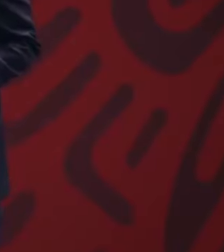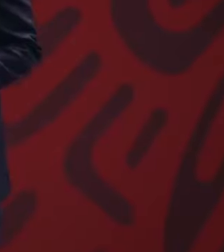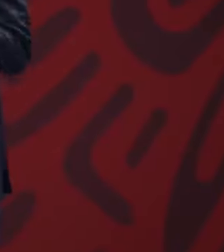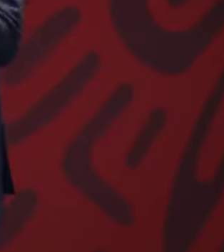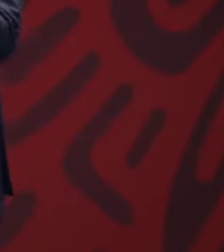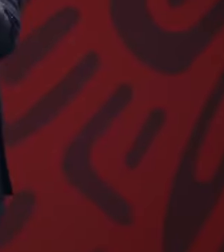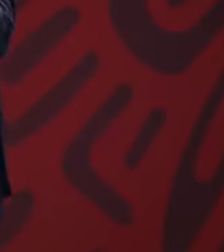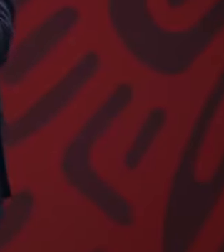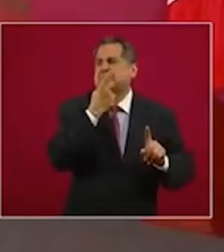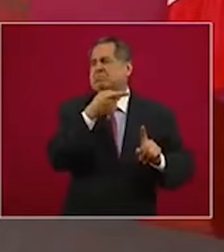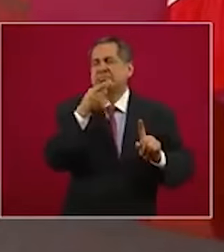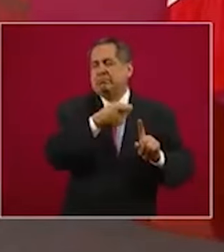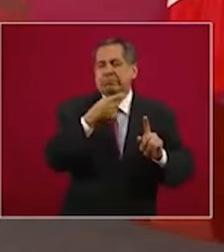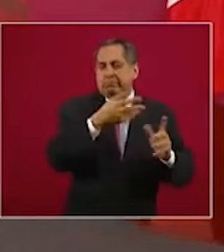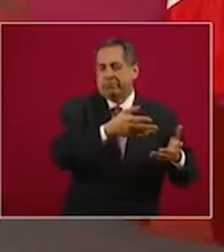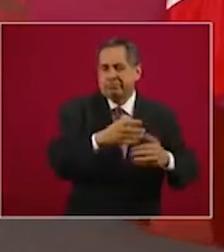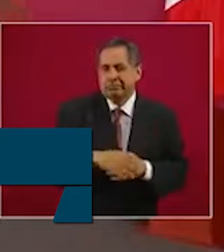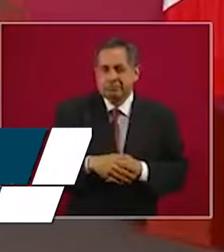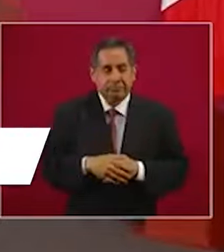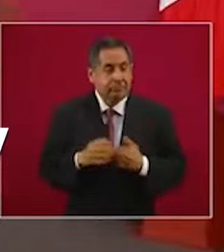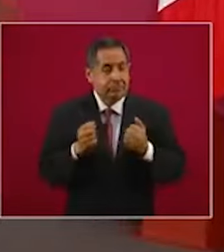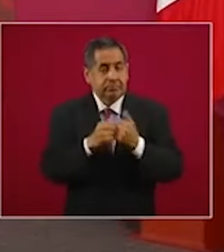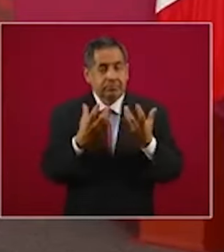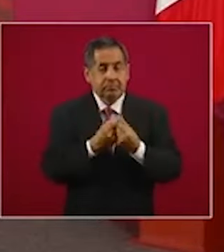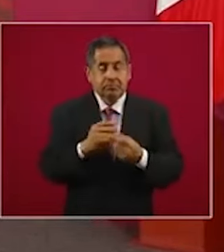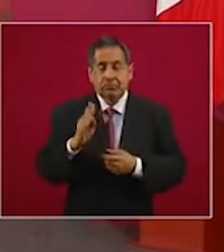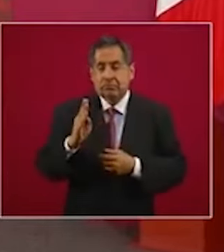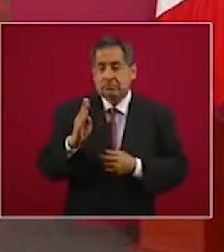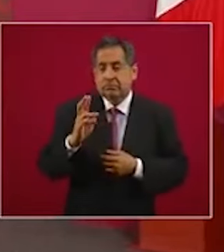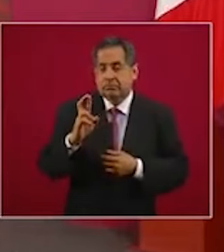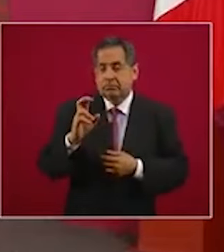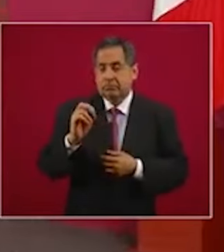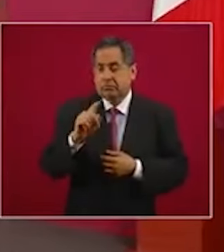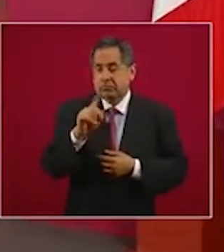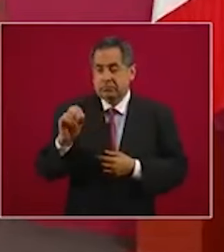deben transparentarlos. Con Broso, al otro día me dijeron que